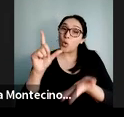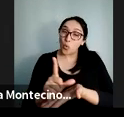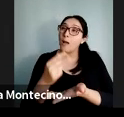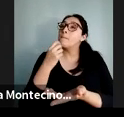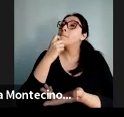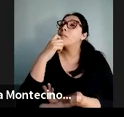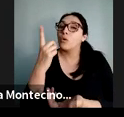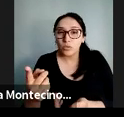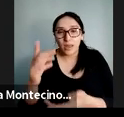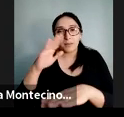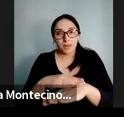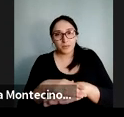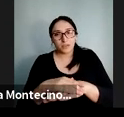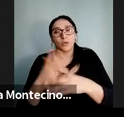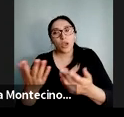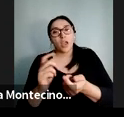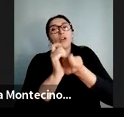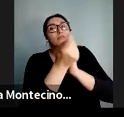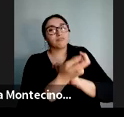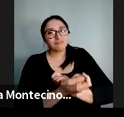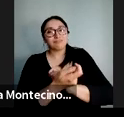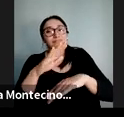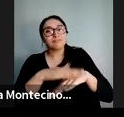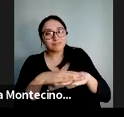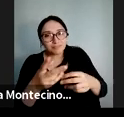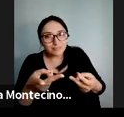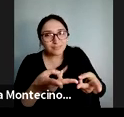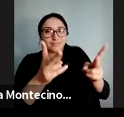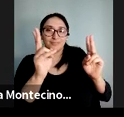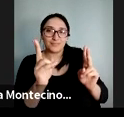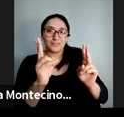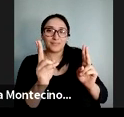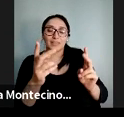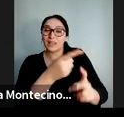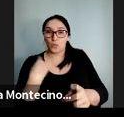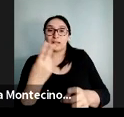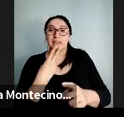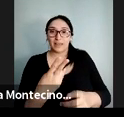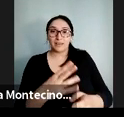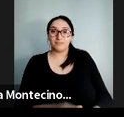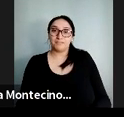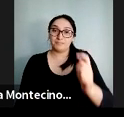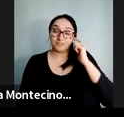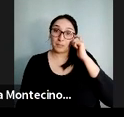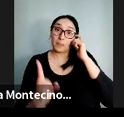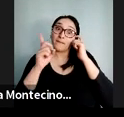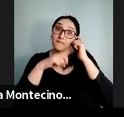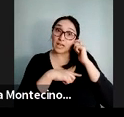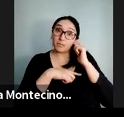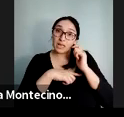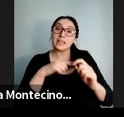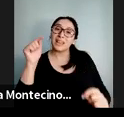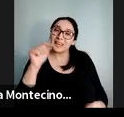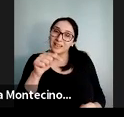Como tratar de transformar el consentimiento y aplicarlo a todos los aspectos de nuestras vidas. Finalmente de eso se